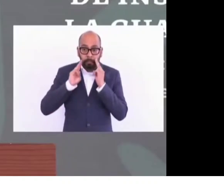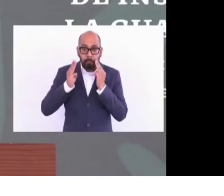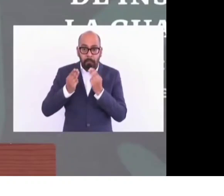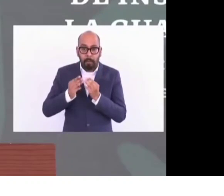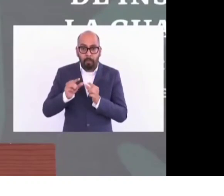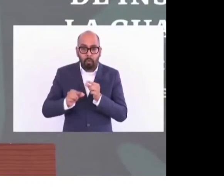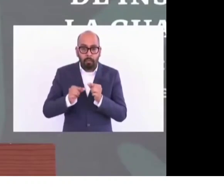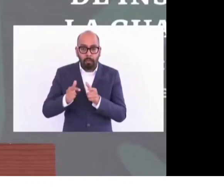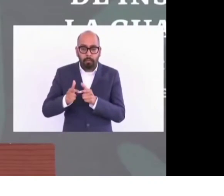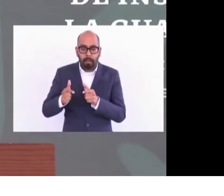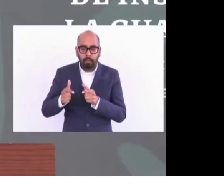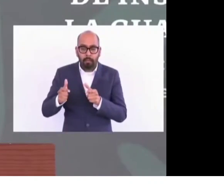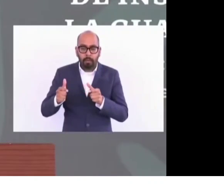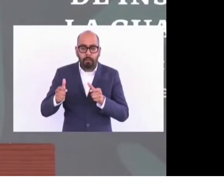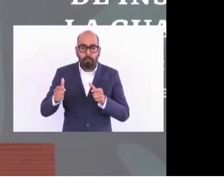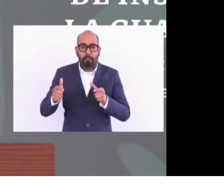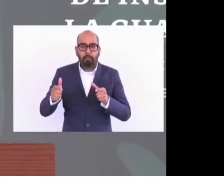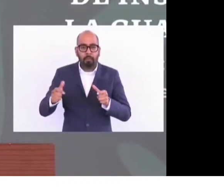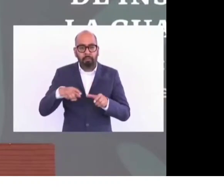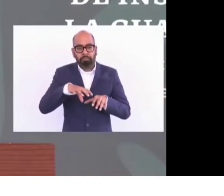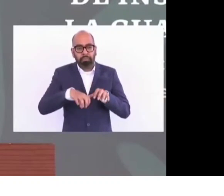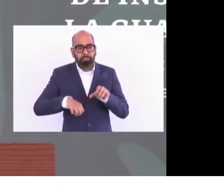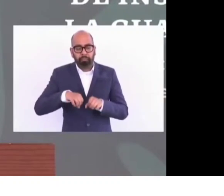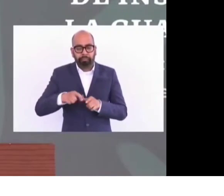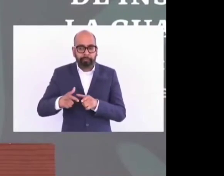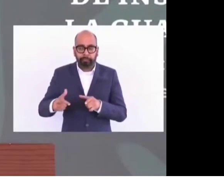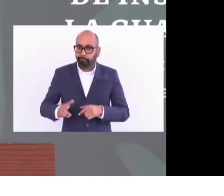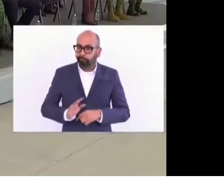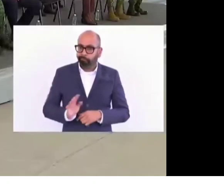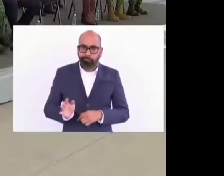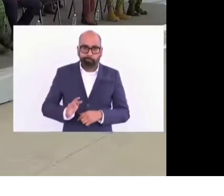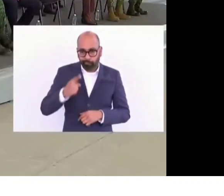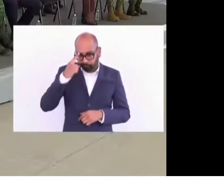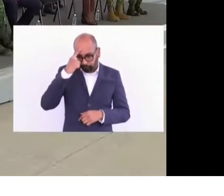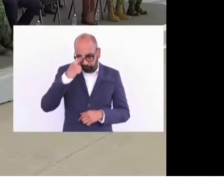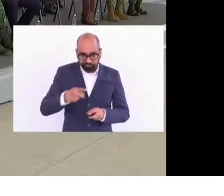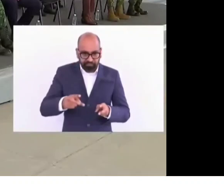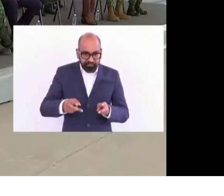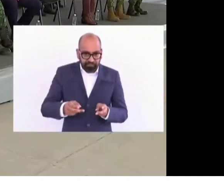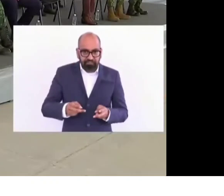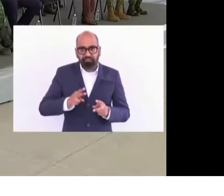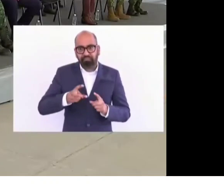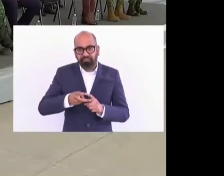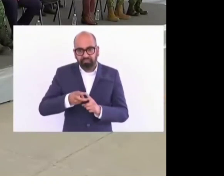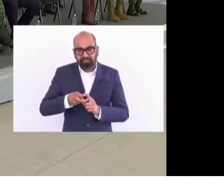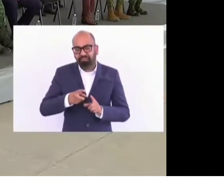de reserva para delinquir.